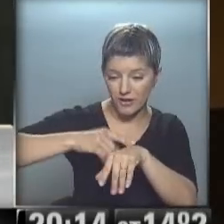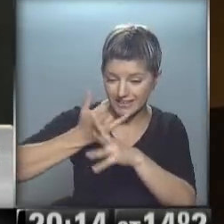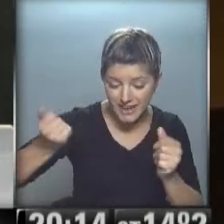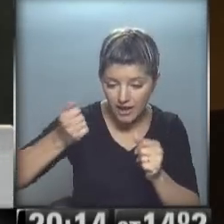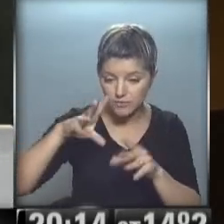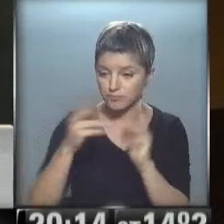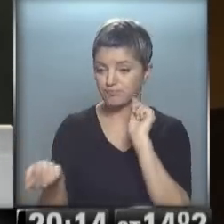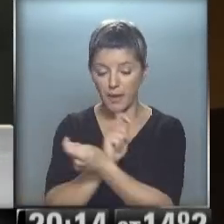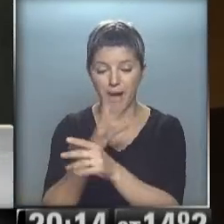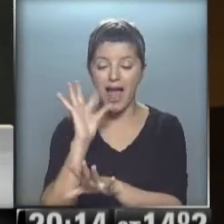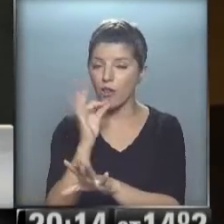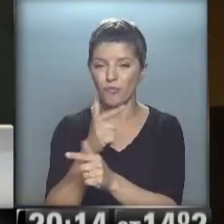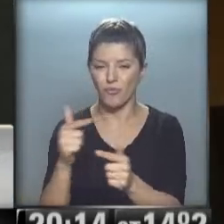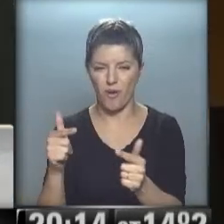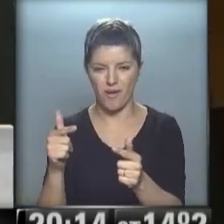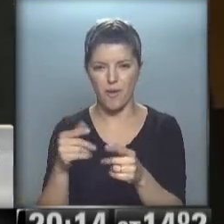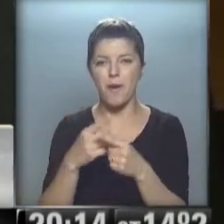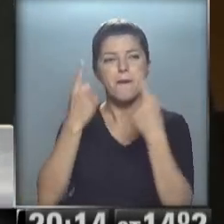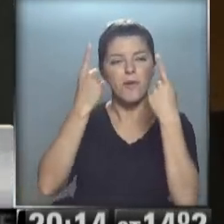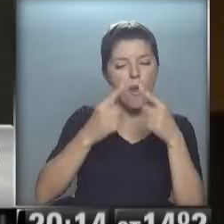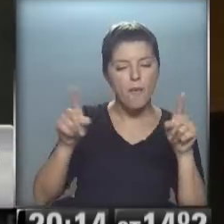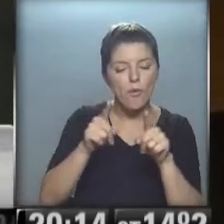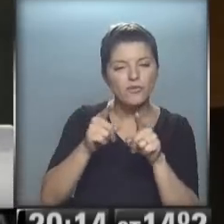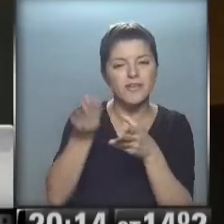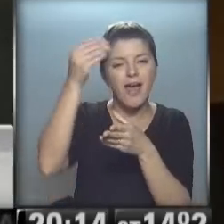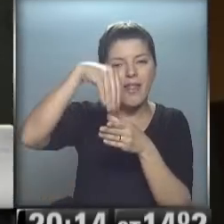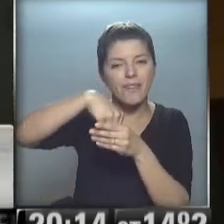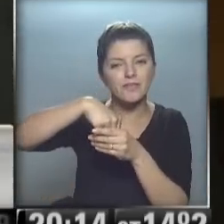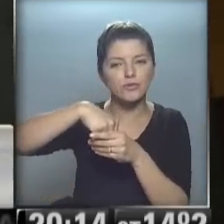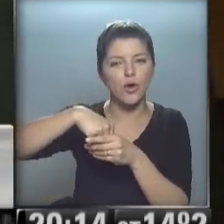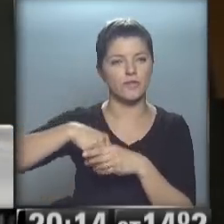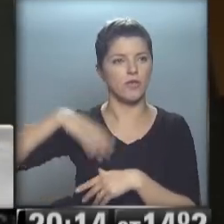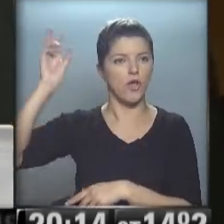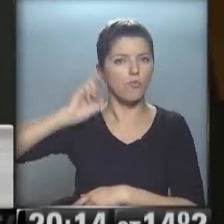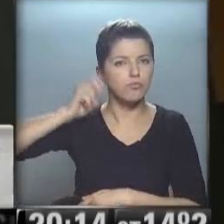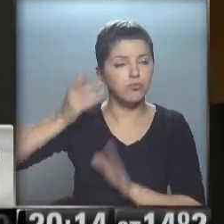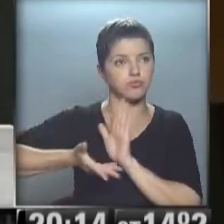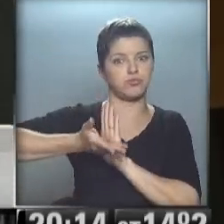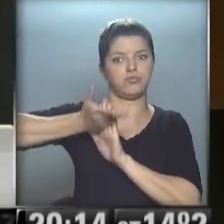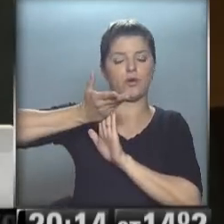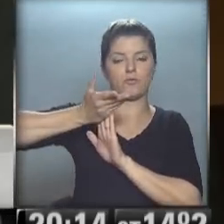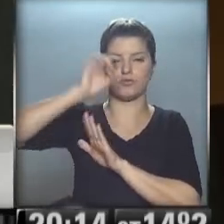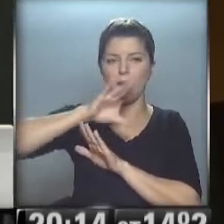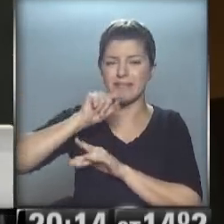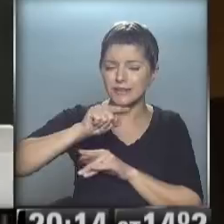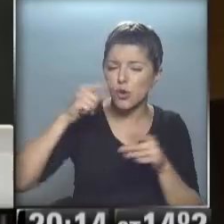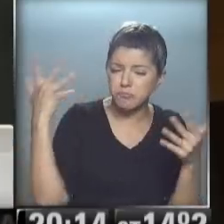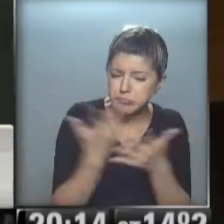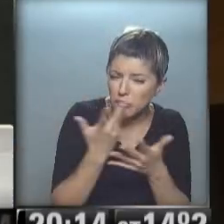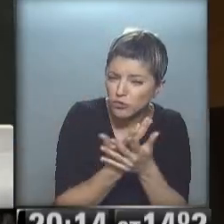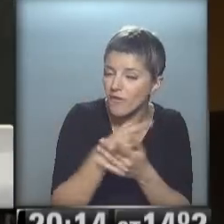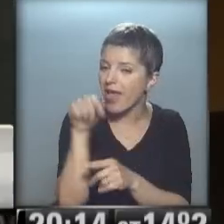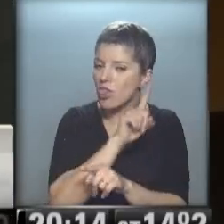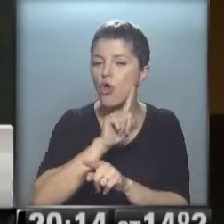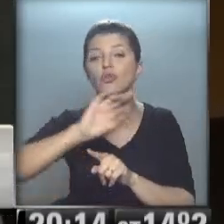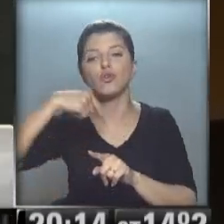hay en la música una sección que se toca demasiado fuerte, no es solamente esa sección que sufre, sino todo lo